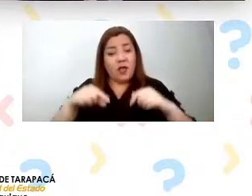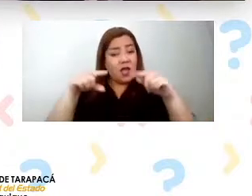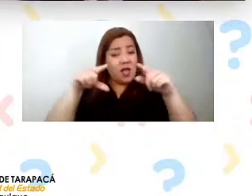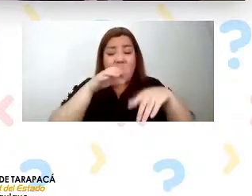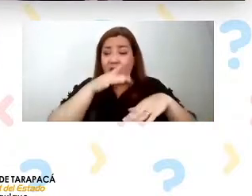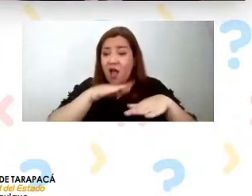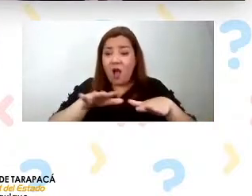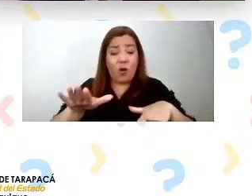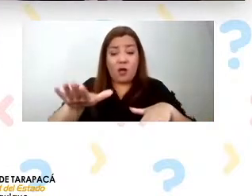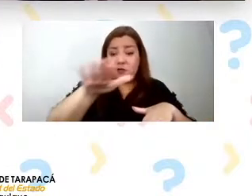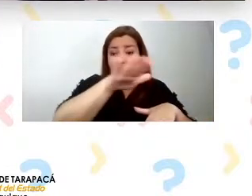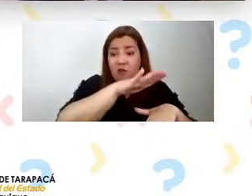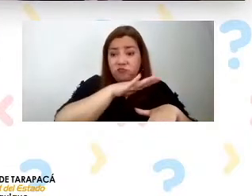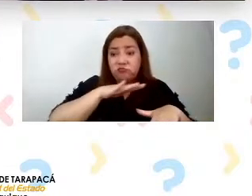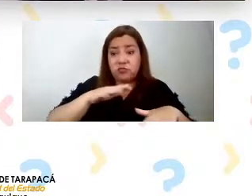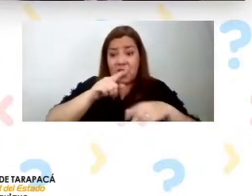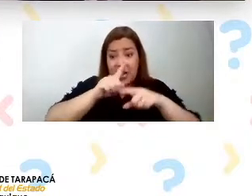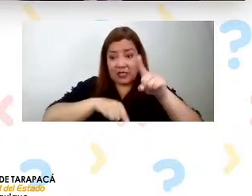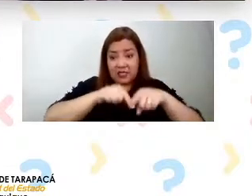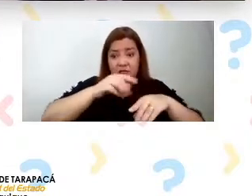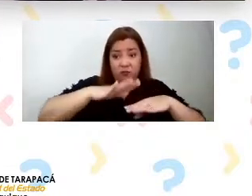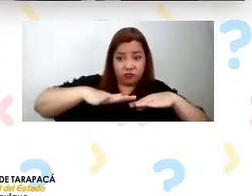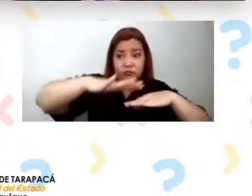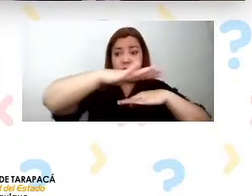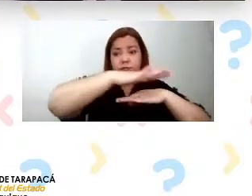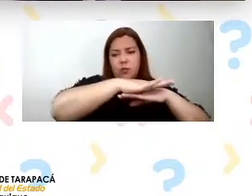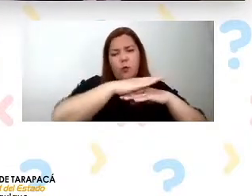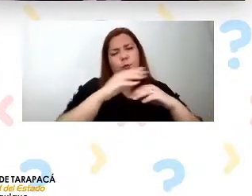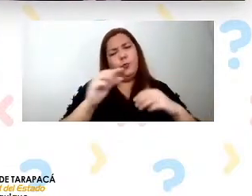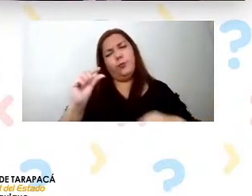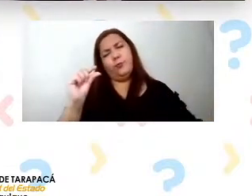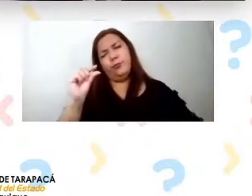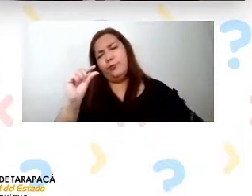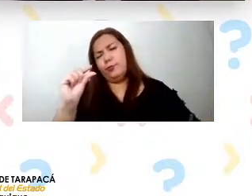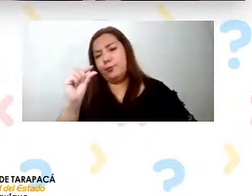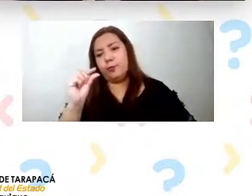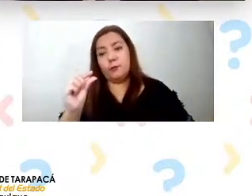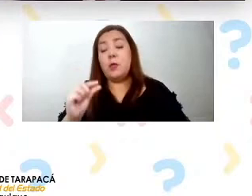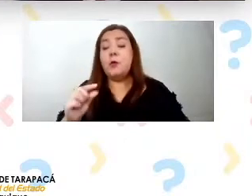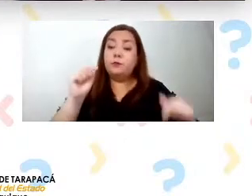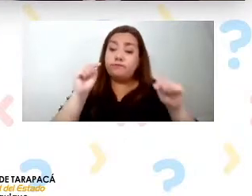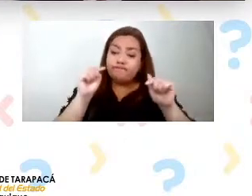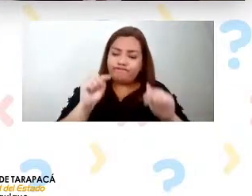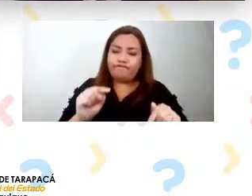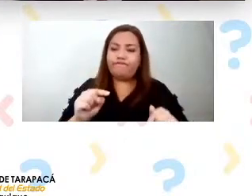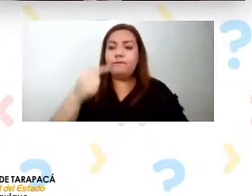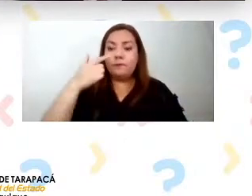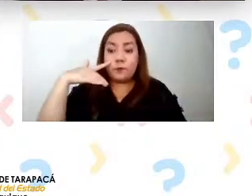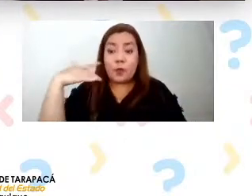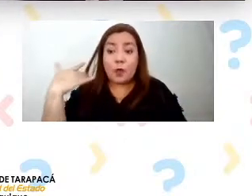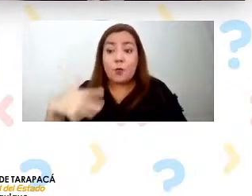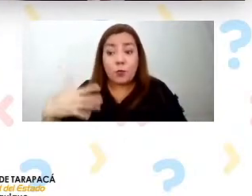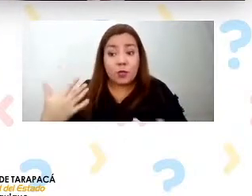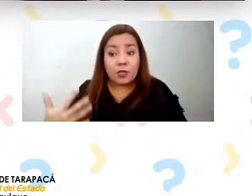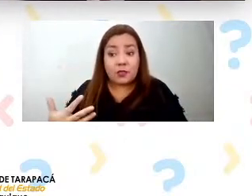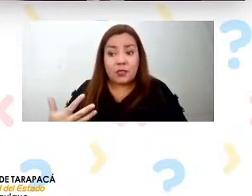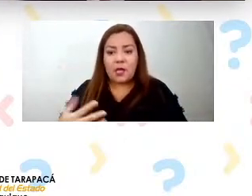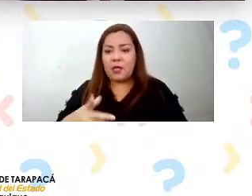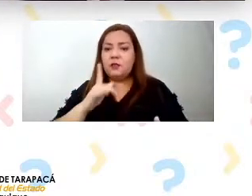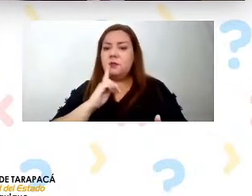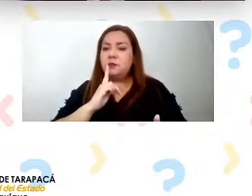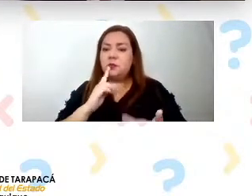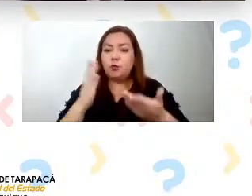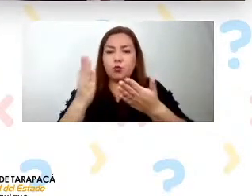muy escasas. Y de allí entonces es la importancia que tienen en el estudio